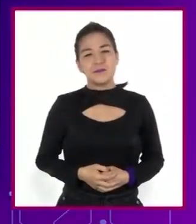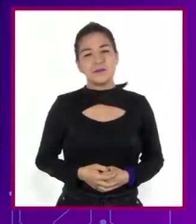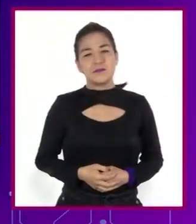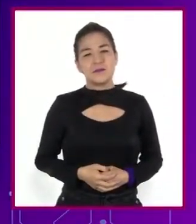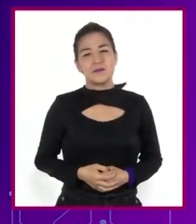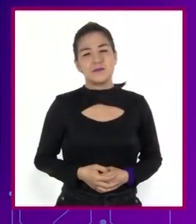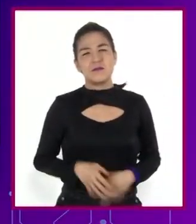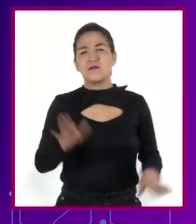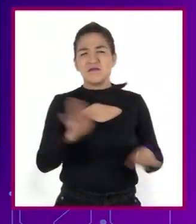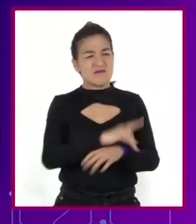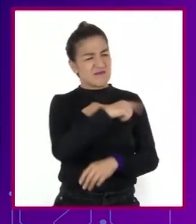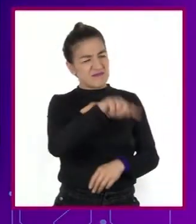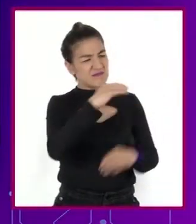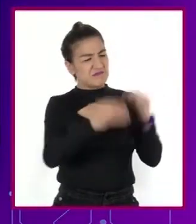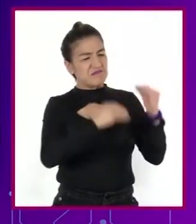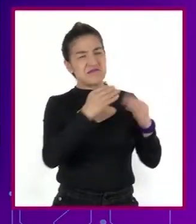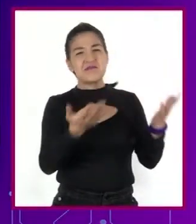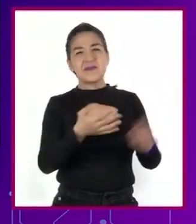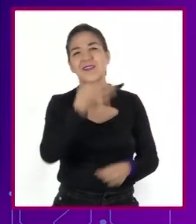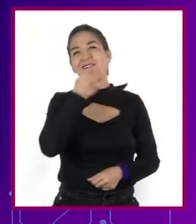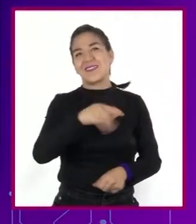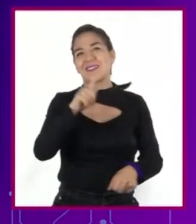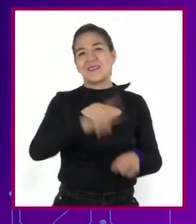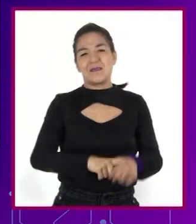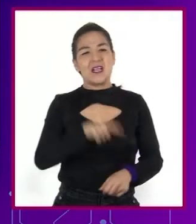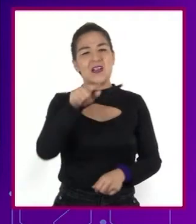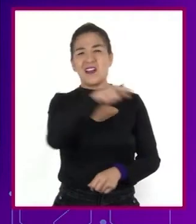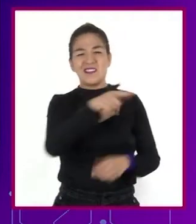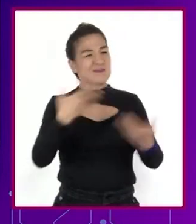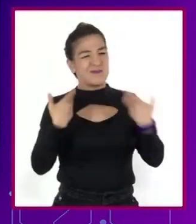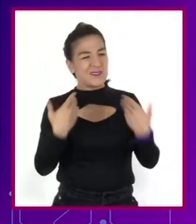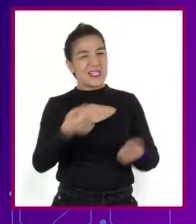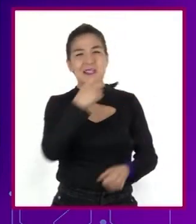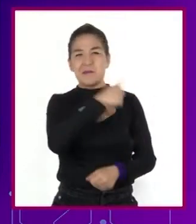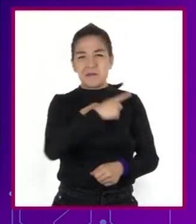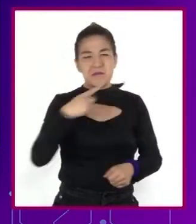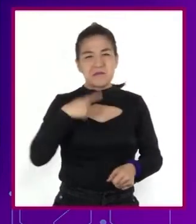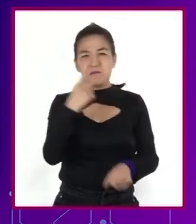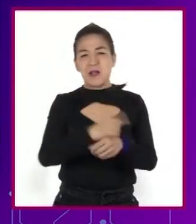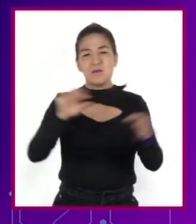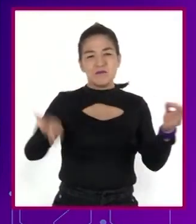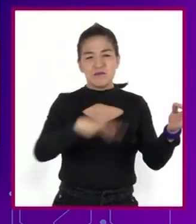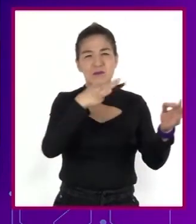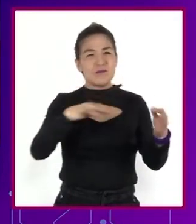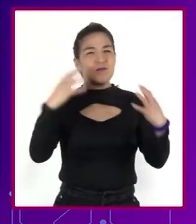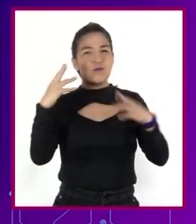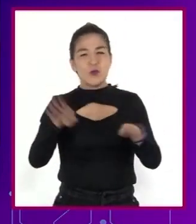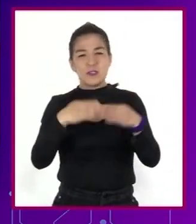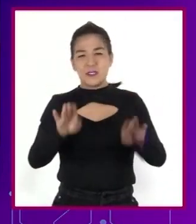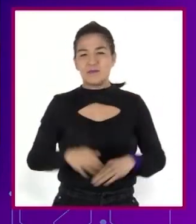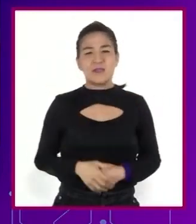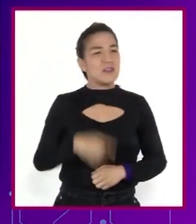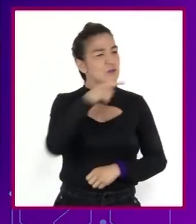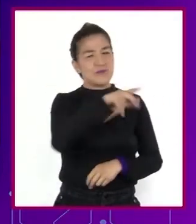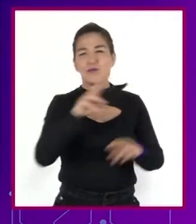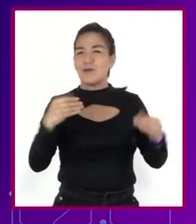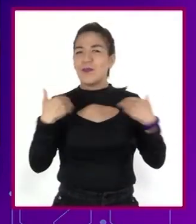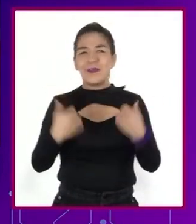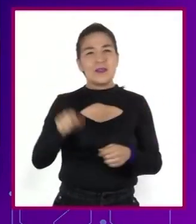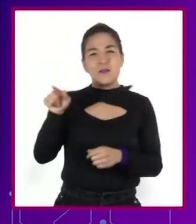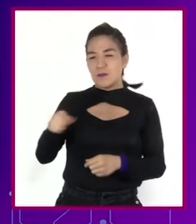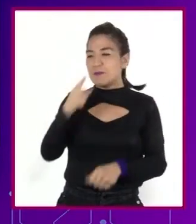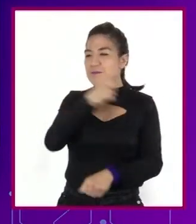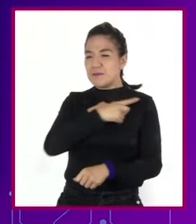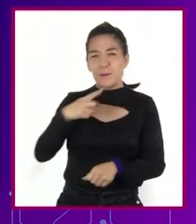¿Por qué discuten? Por el festival. Natalia no entiende que primero debe ir la estudiantina. El que no entiende eres tú. Es mejor que primero